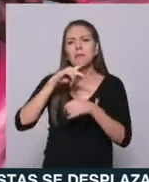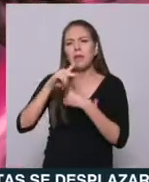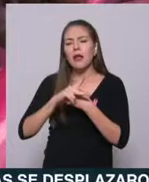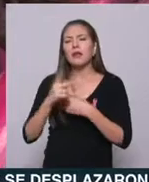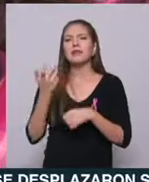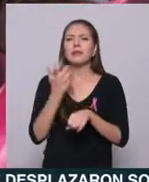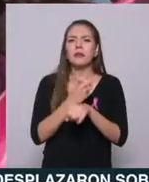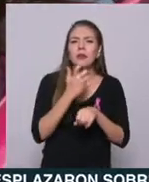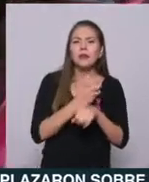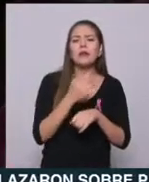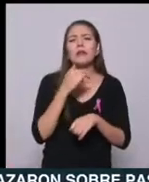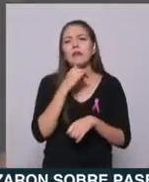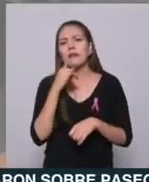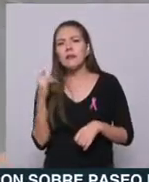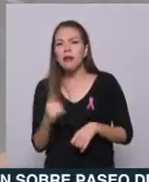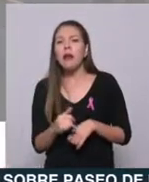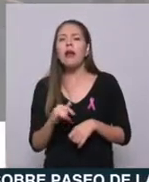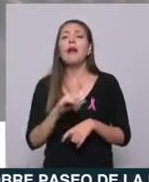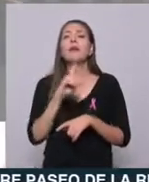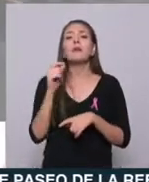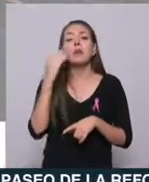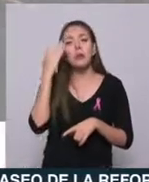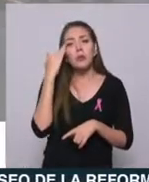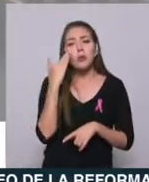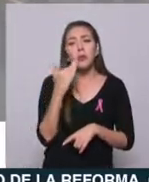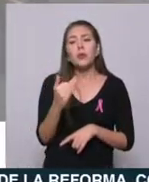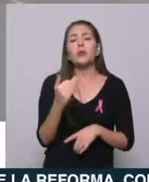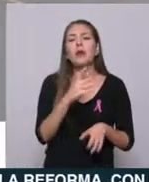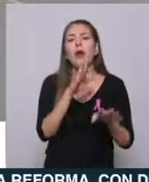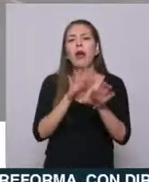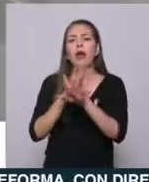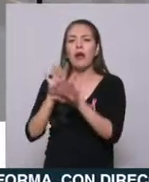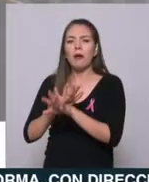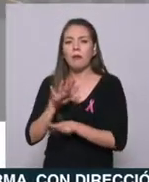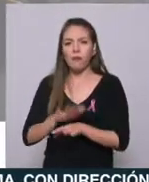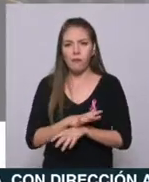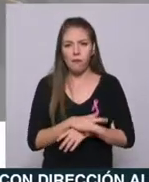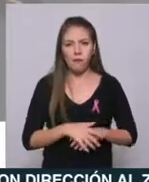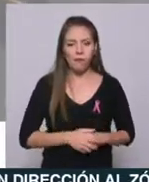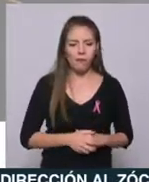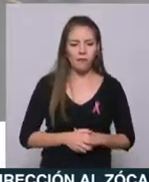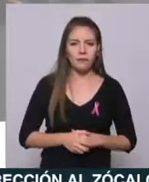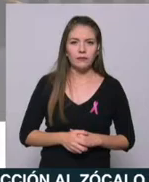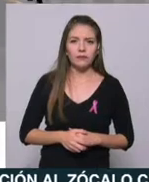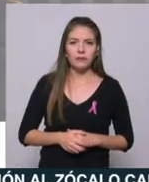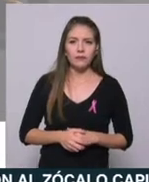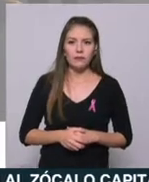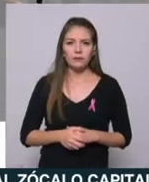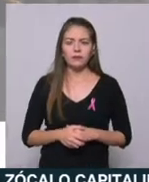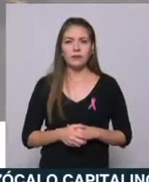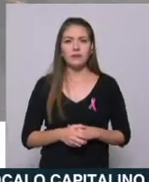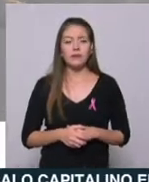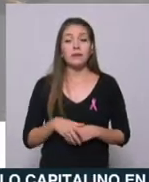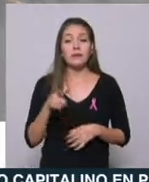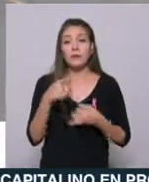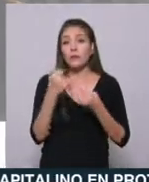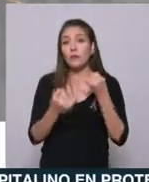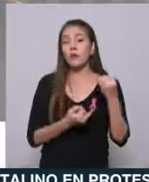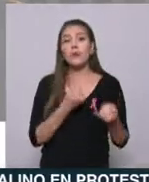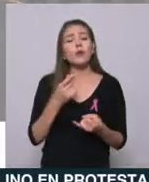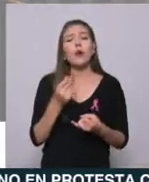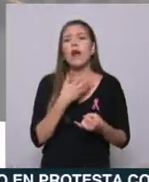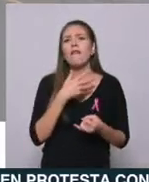tiempo y uso se van cambiando. Cada juego no tiene un determinado número de años para salir. Depende a su ficha técnica de cada